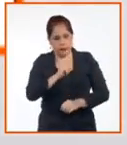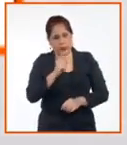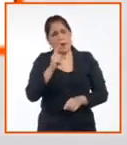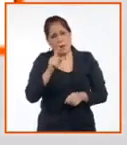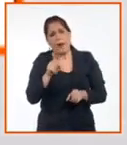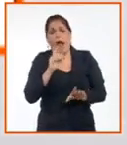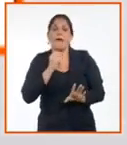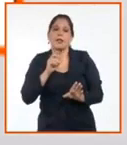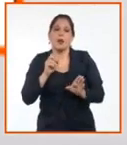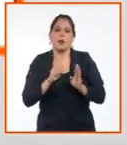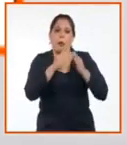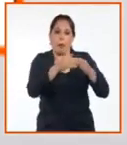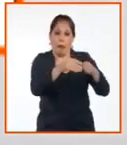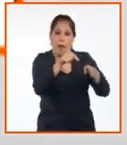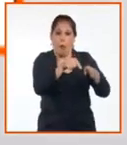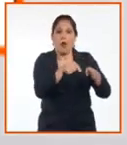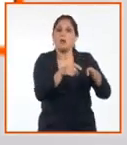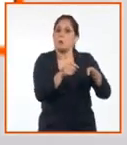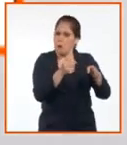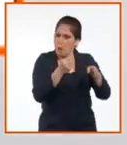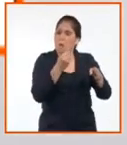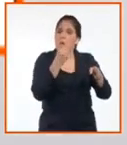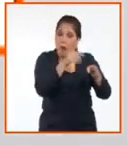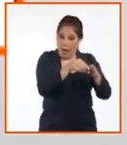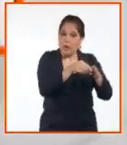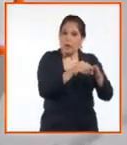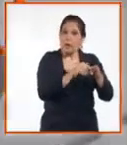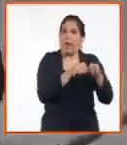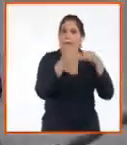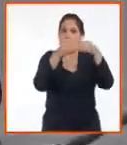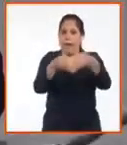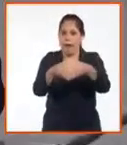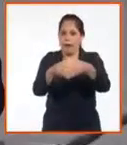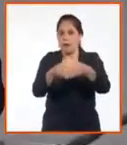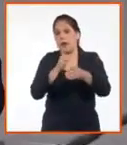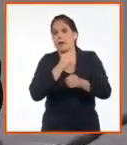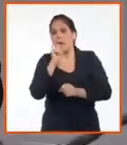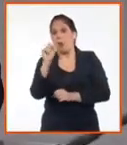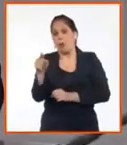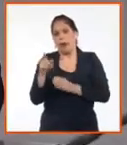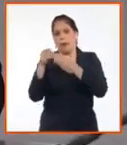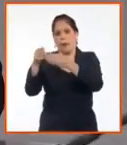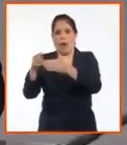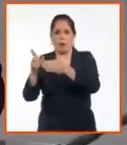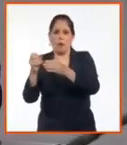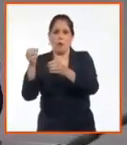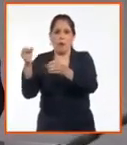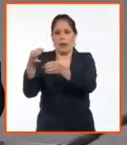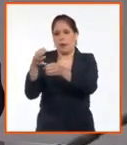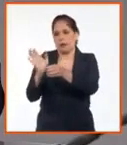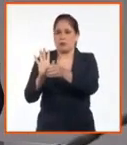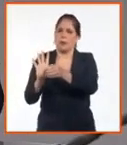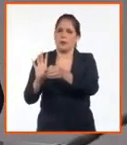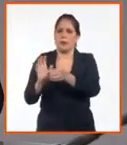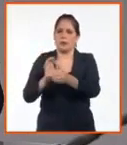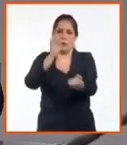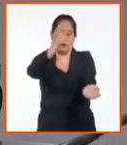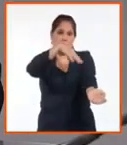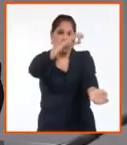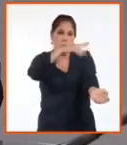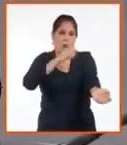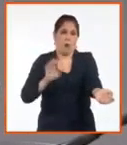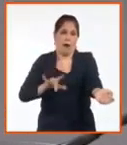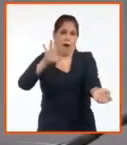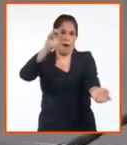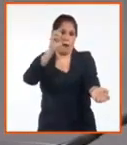puestos que bueno y que se han demorado mucho en llegar aquí no tuvimos pero una situación con los citostáticos muy muy difícil